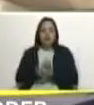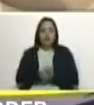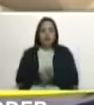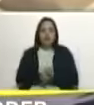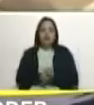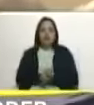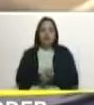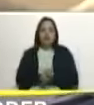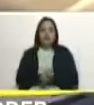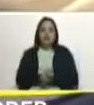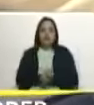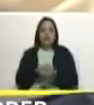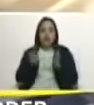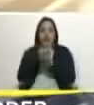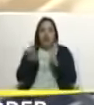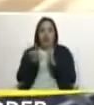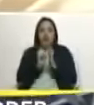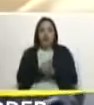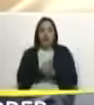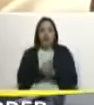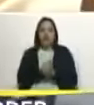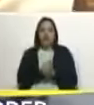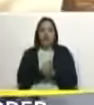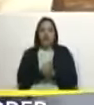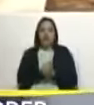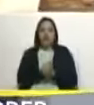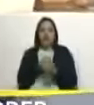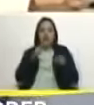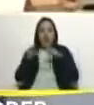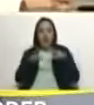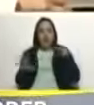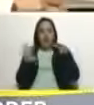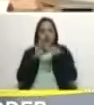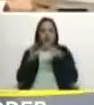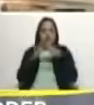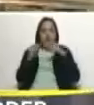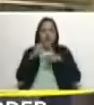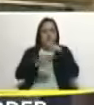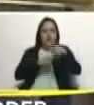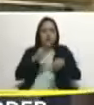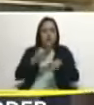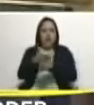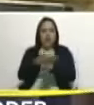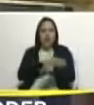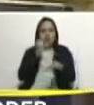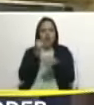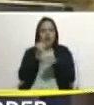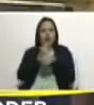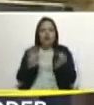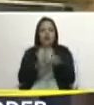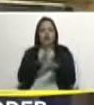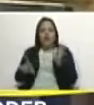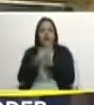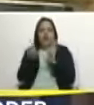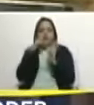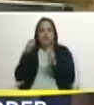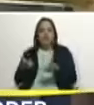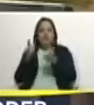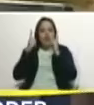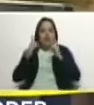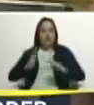una ley marco todo el proceso que ya se ha venido trabajando a través de la llamada ley antibloqueo de la